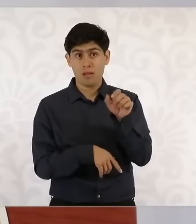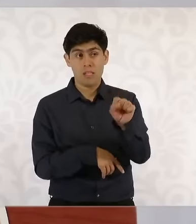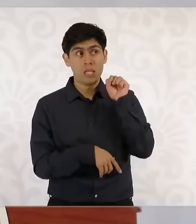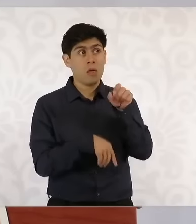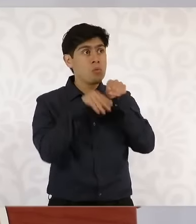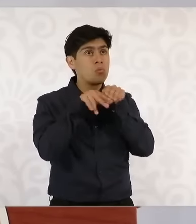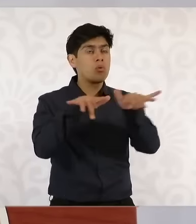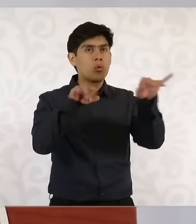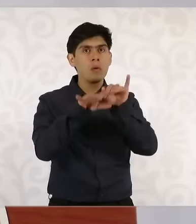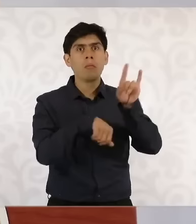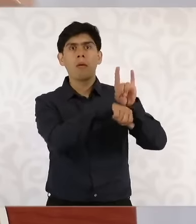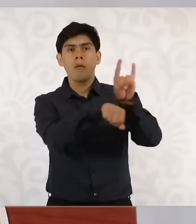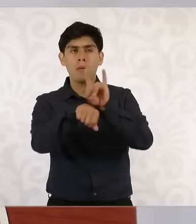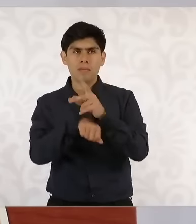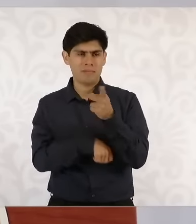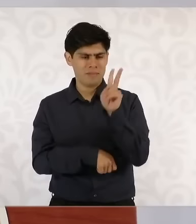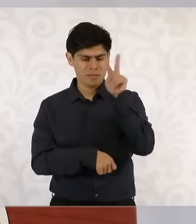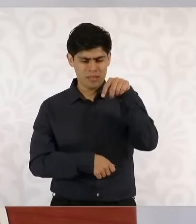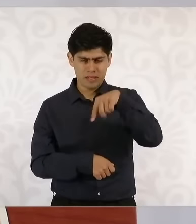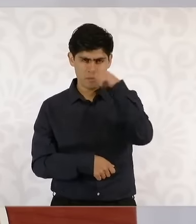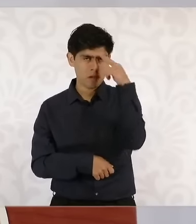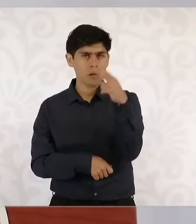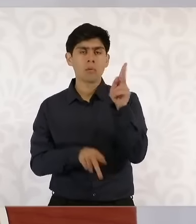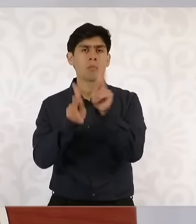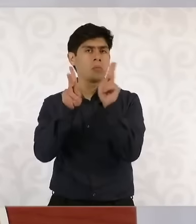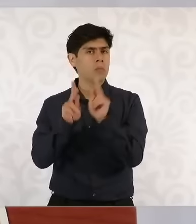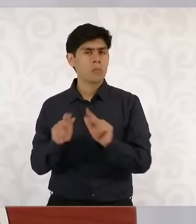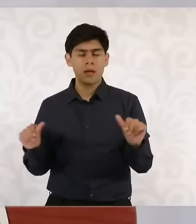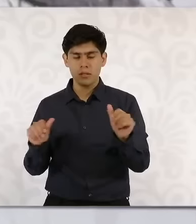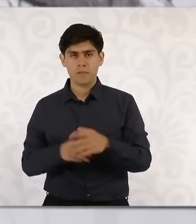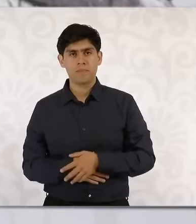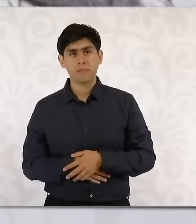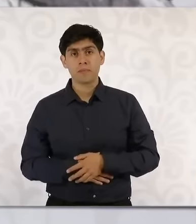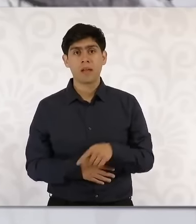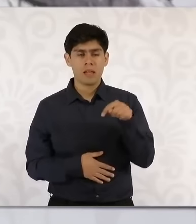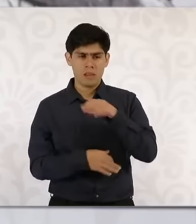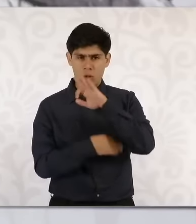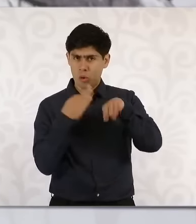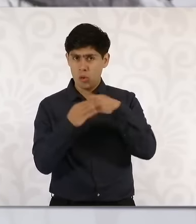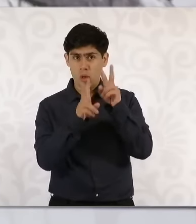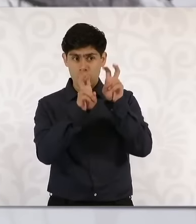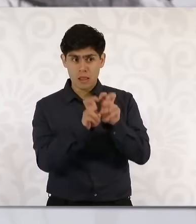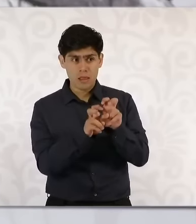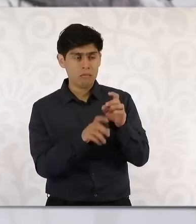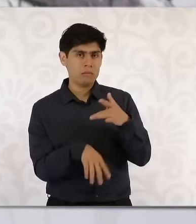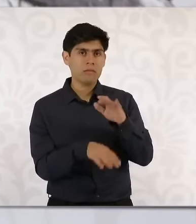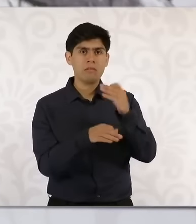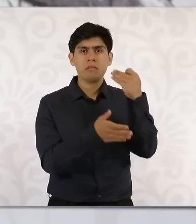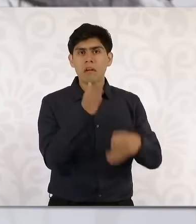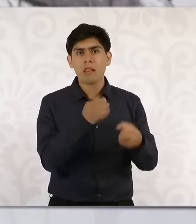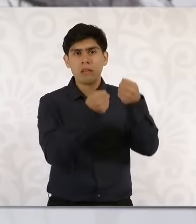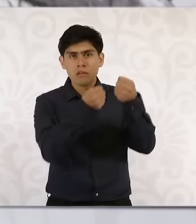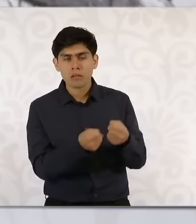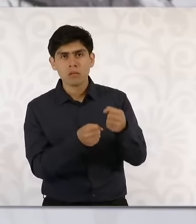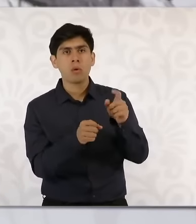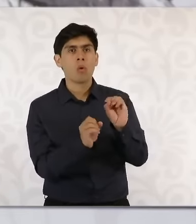paz y todo lo que tiene que ver con la inseguridad y la violencia lo estamos atendiendo. Eso